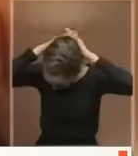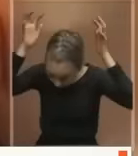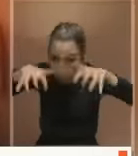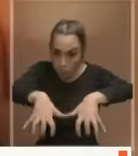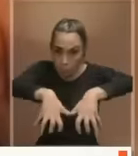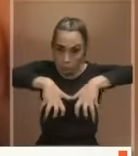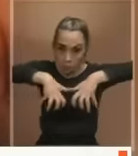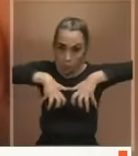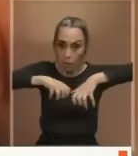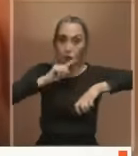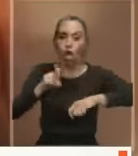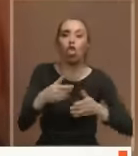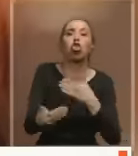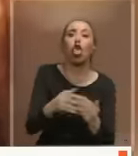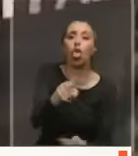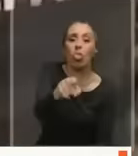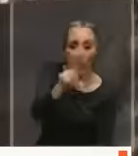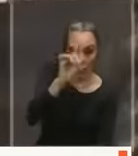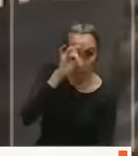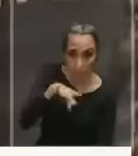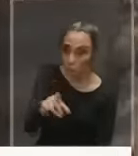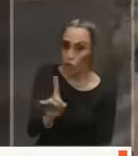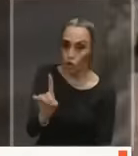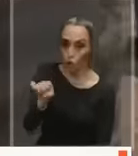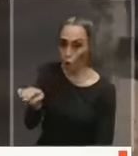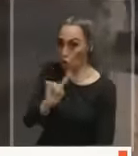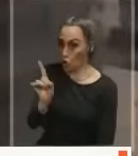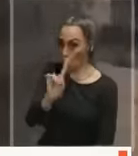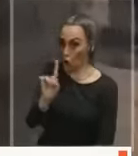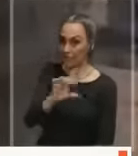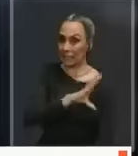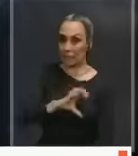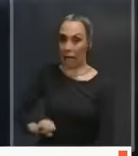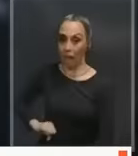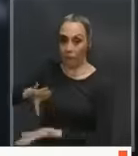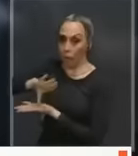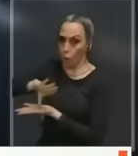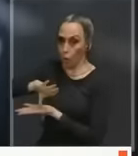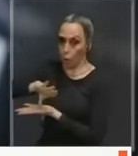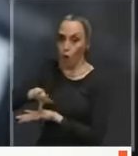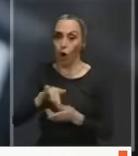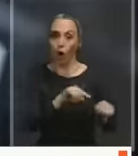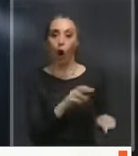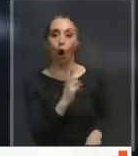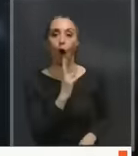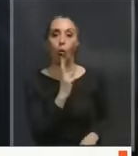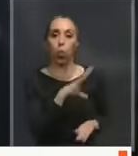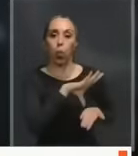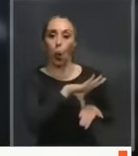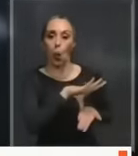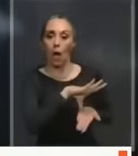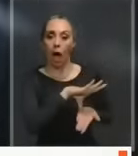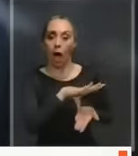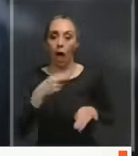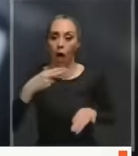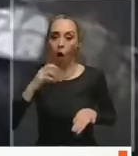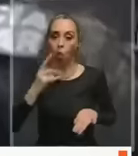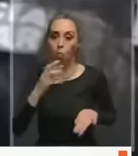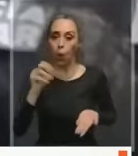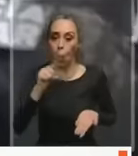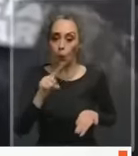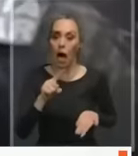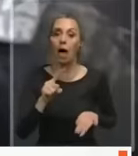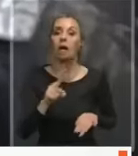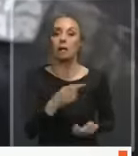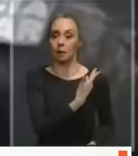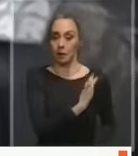le pregunto de dónde son, no, esto no es El Salvador, es Honduras y las consecuencias de las medidas de